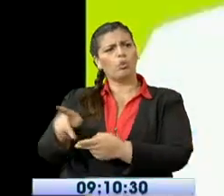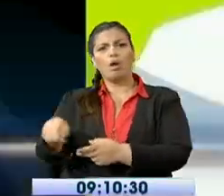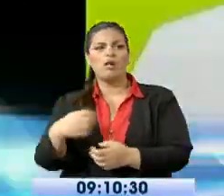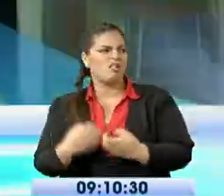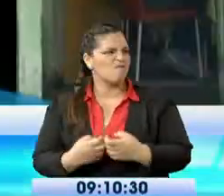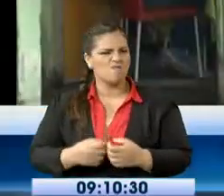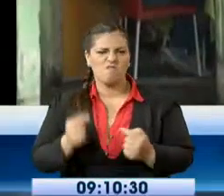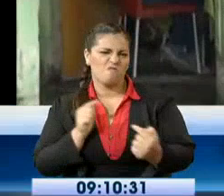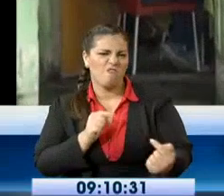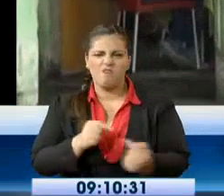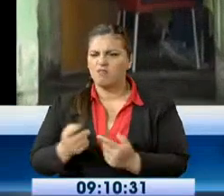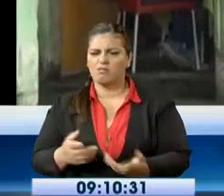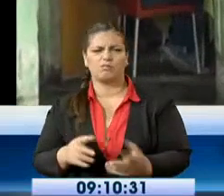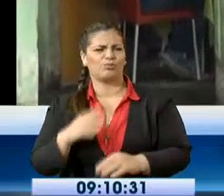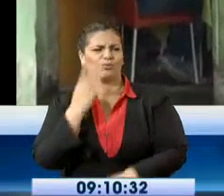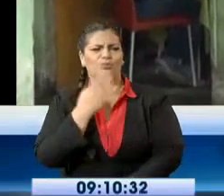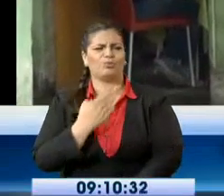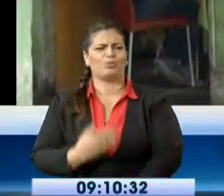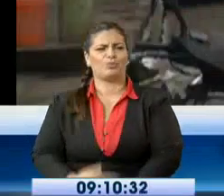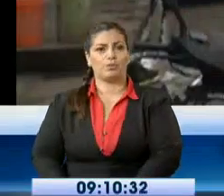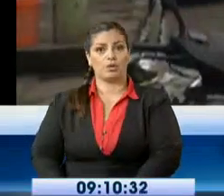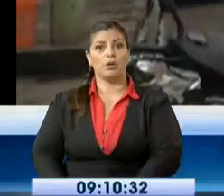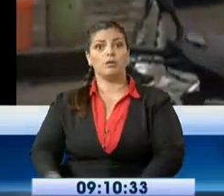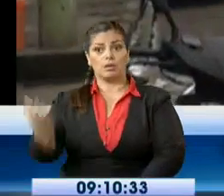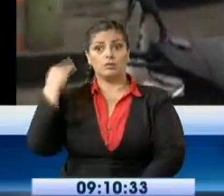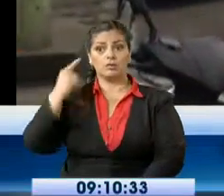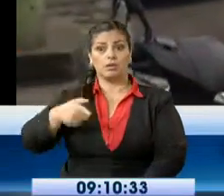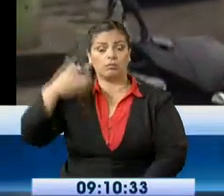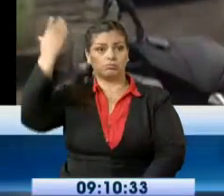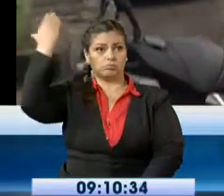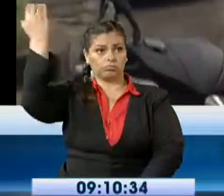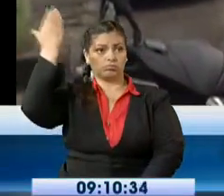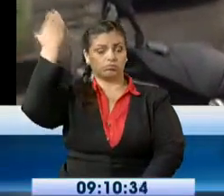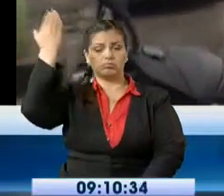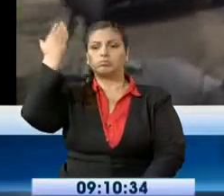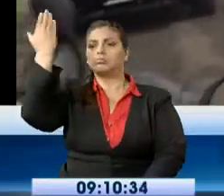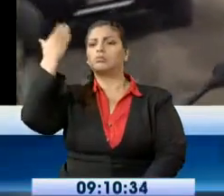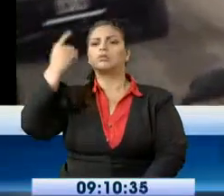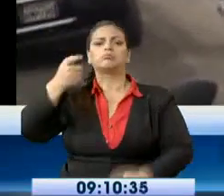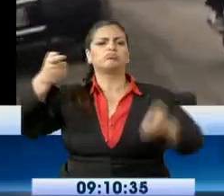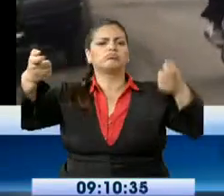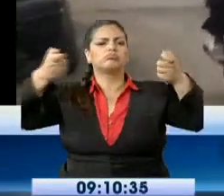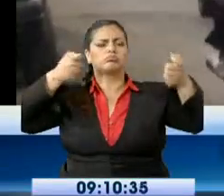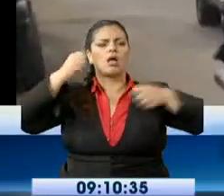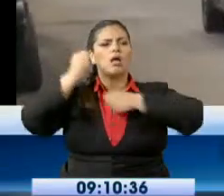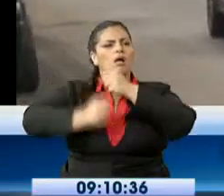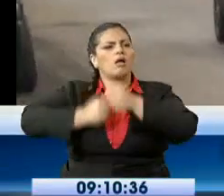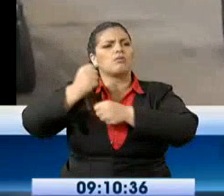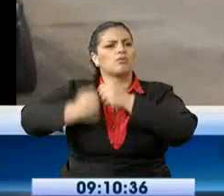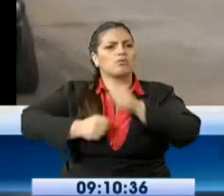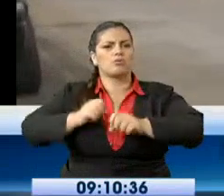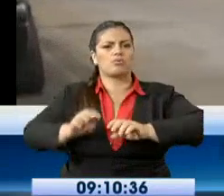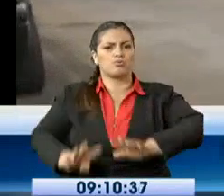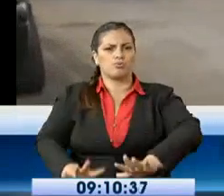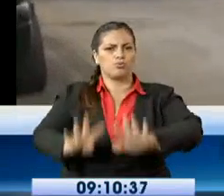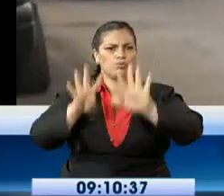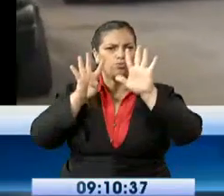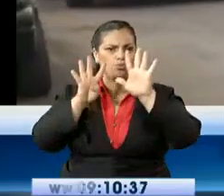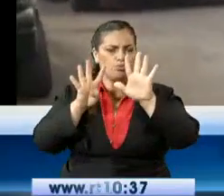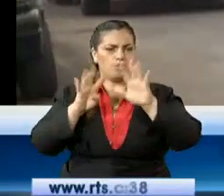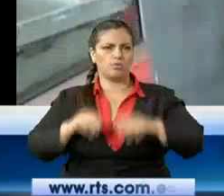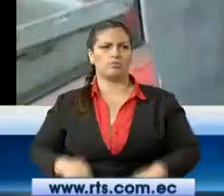Jorge Herrera Llanes fue alcalde por 9 años en 2 periodos consecutivos. De su administración, a veces polémica, hoy